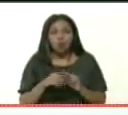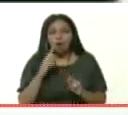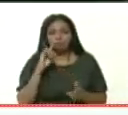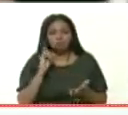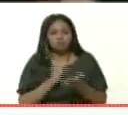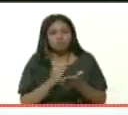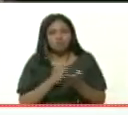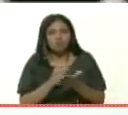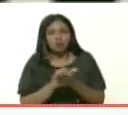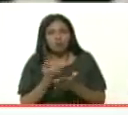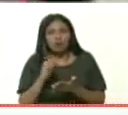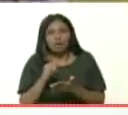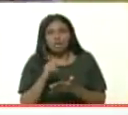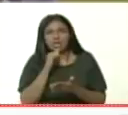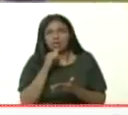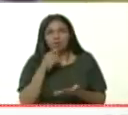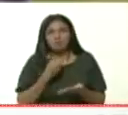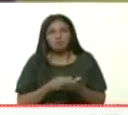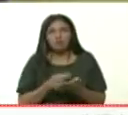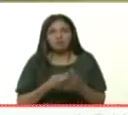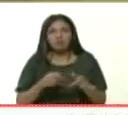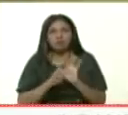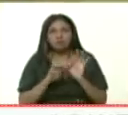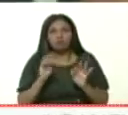testimonio de quien fuera el financista